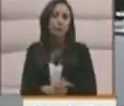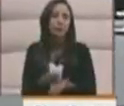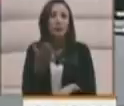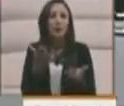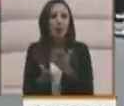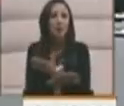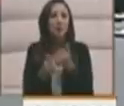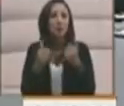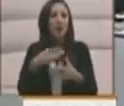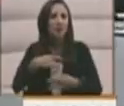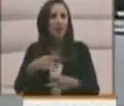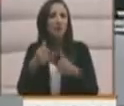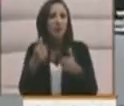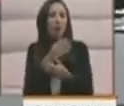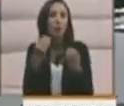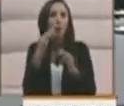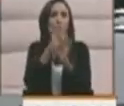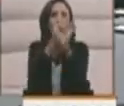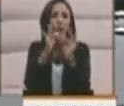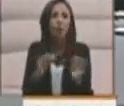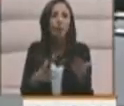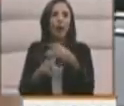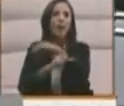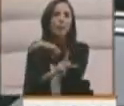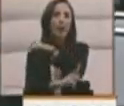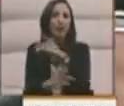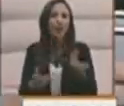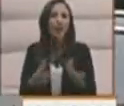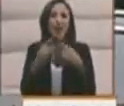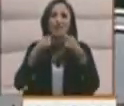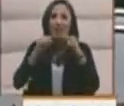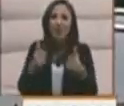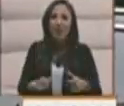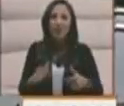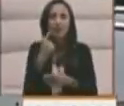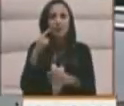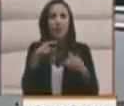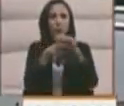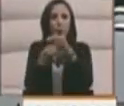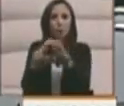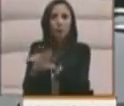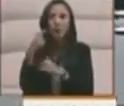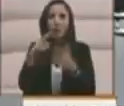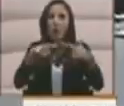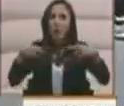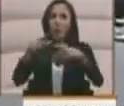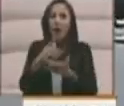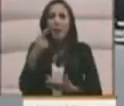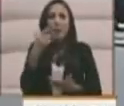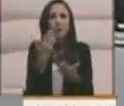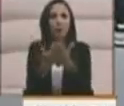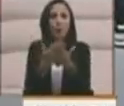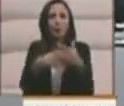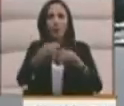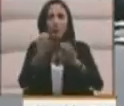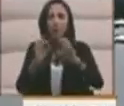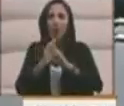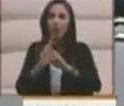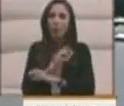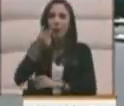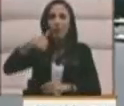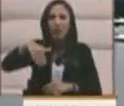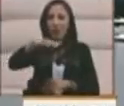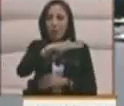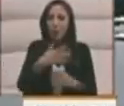bien interesante en el Parque Los Caobos. Los micrófonos de laiguana.tv estuvieron allá para ver qué propuestas en medio de esta